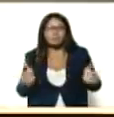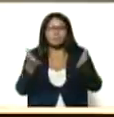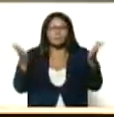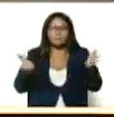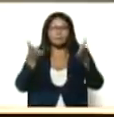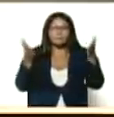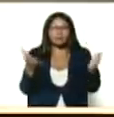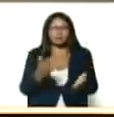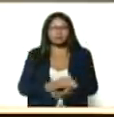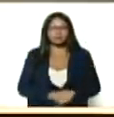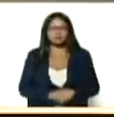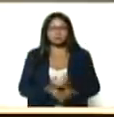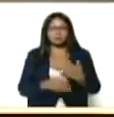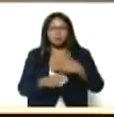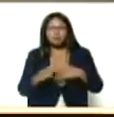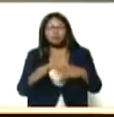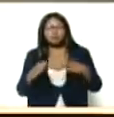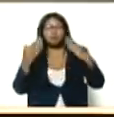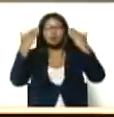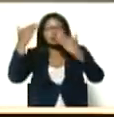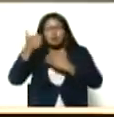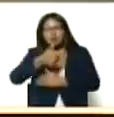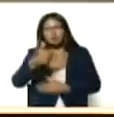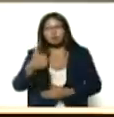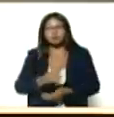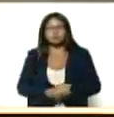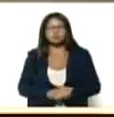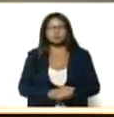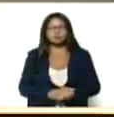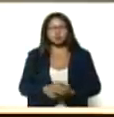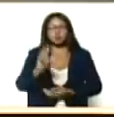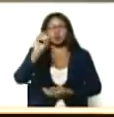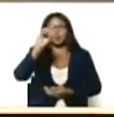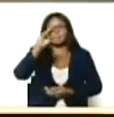floreciendo. Pues vamos a saludarlos a todos. Robert Zapoleo,